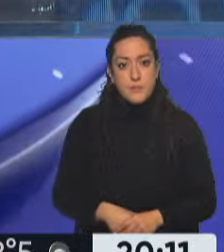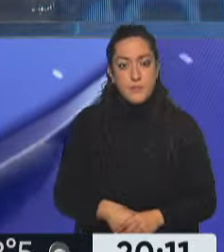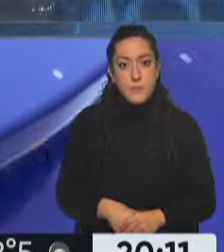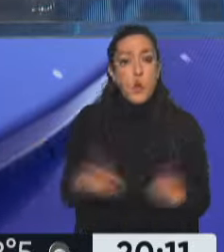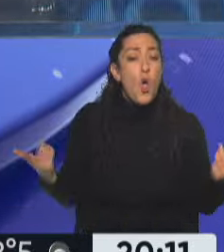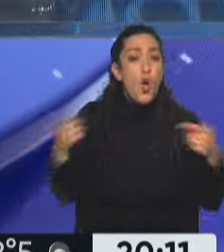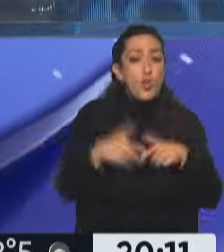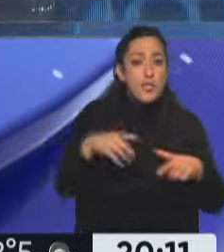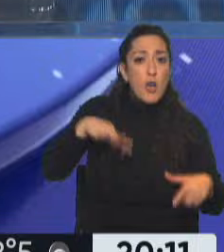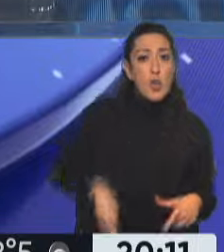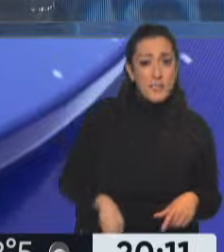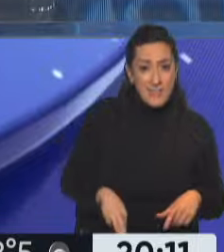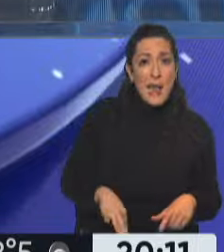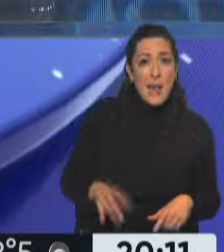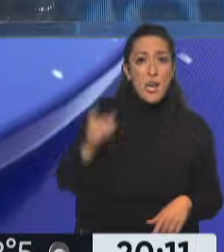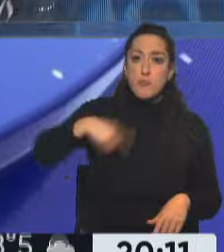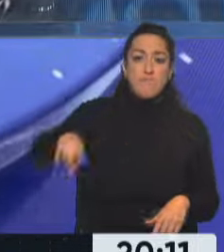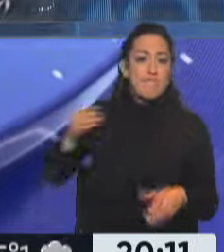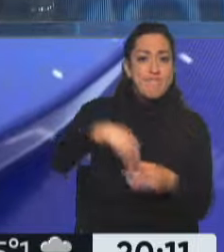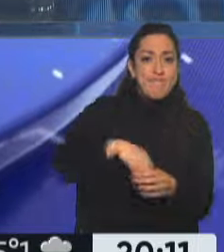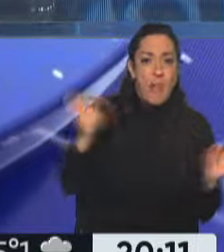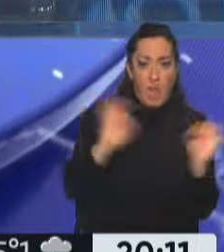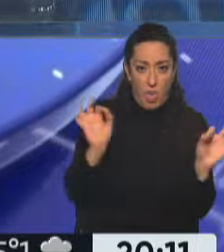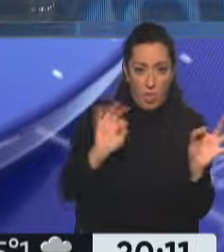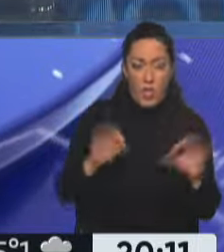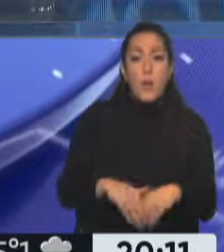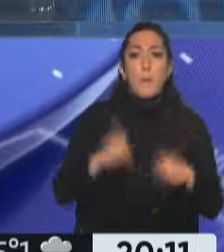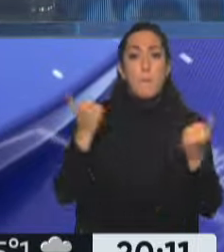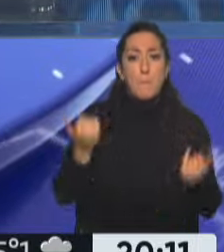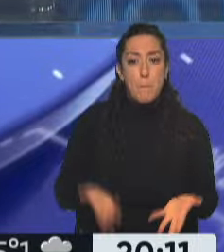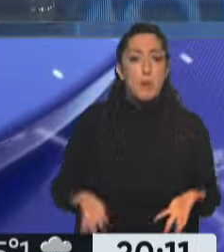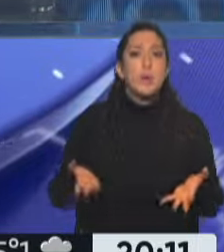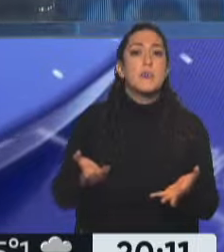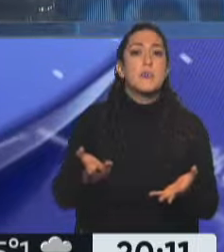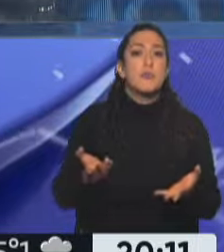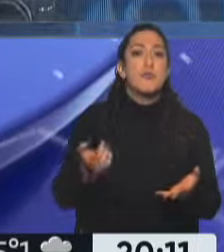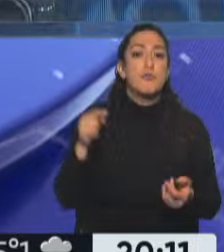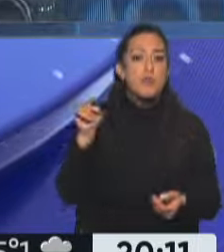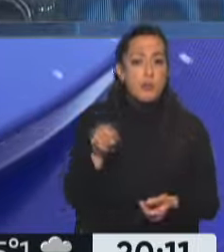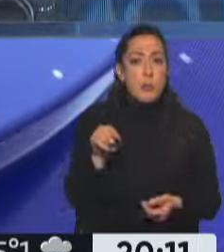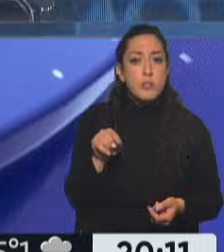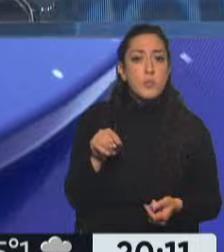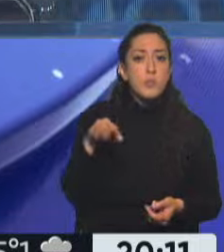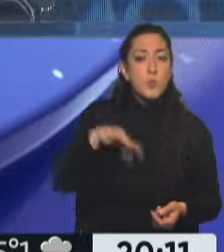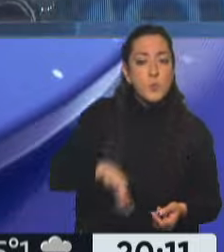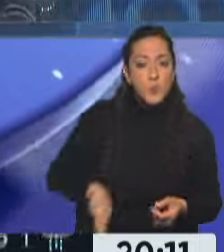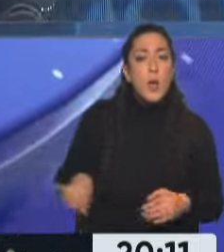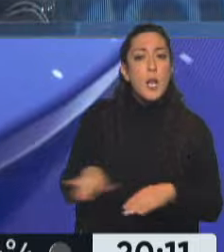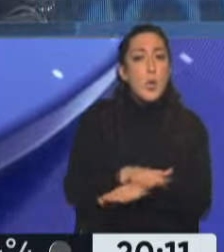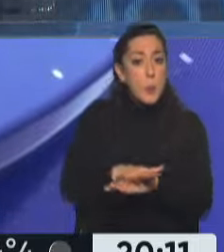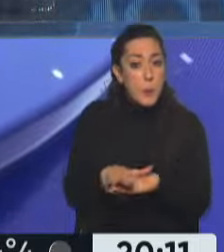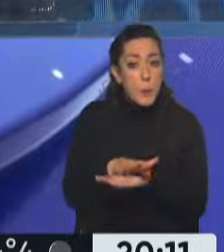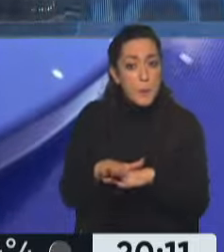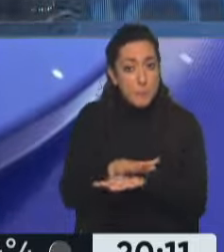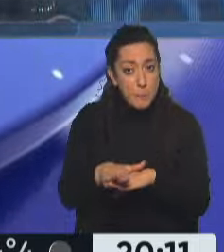del Salario tampoco participó y se terminó gestando el piso del el salario móvil vital.